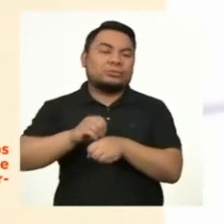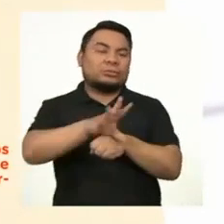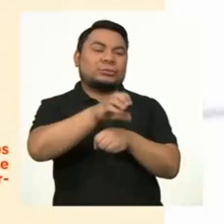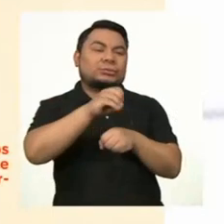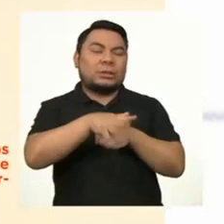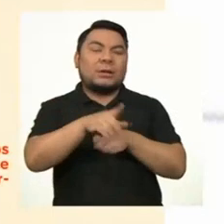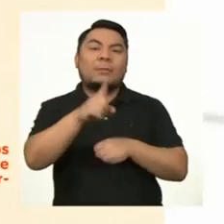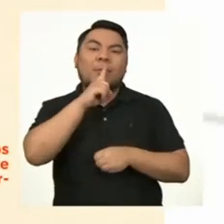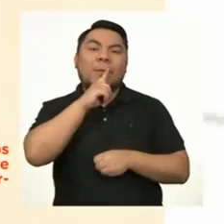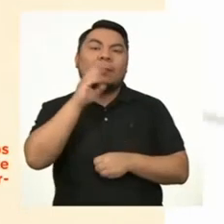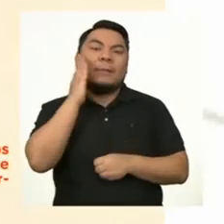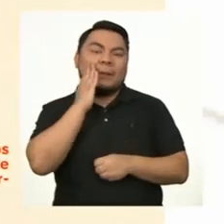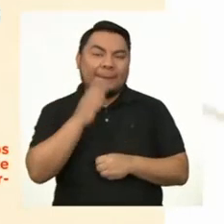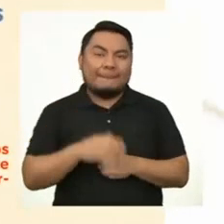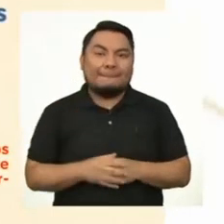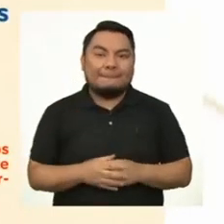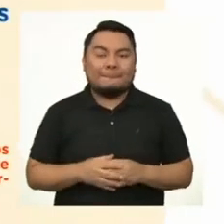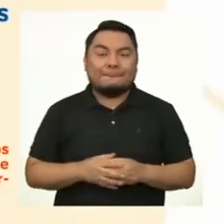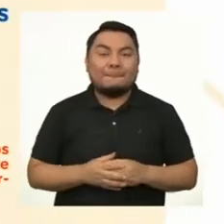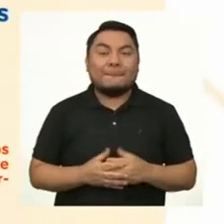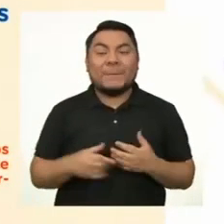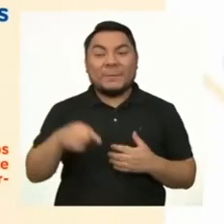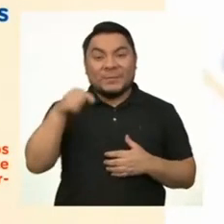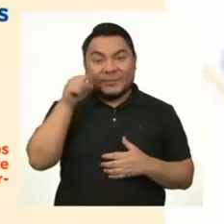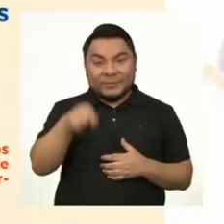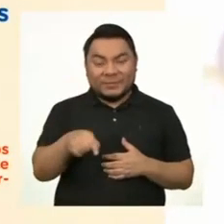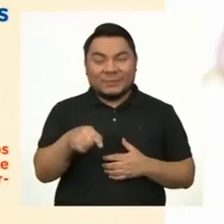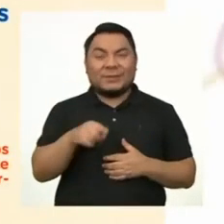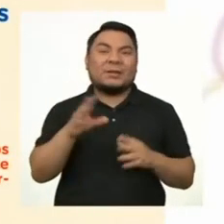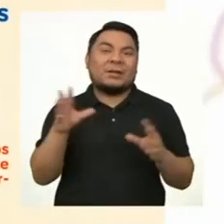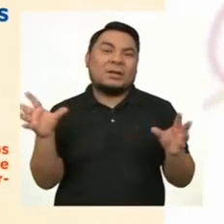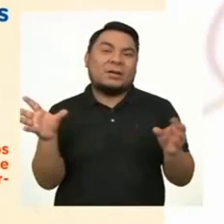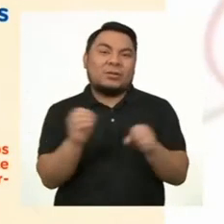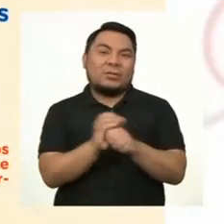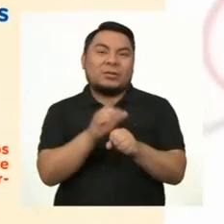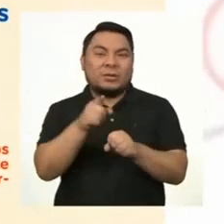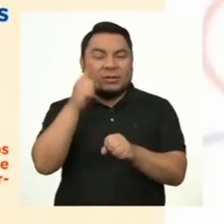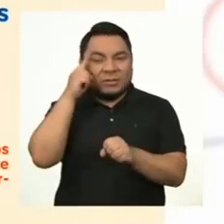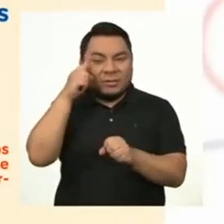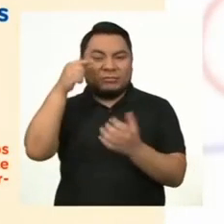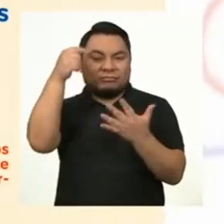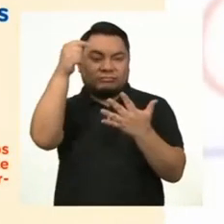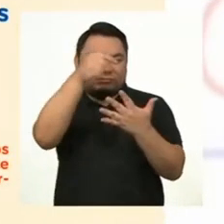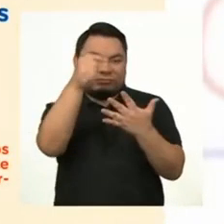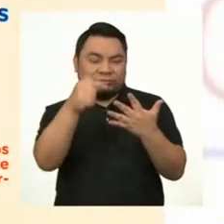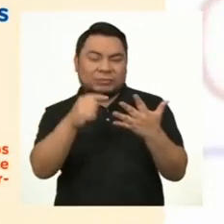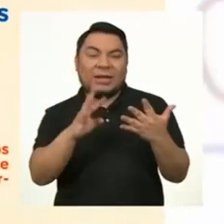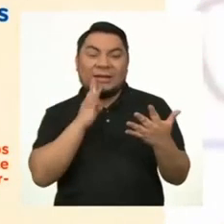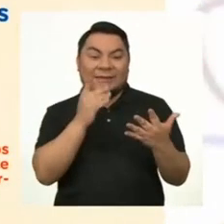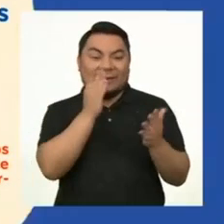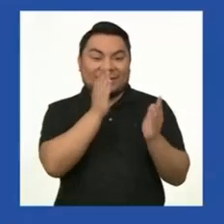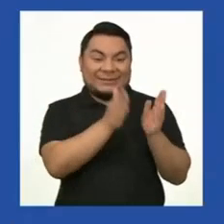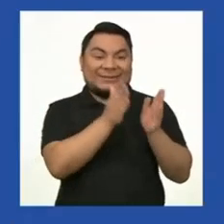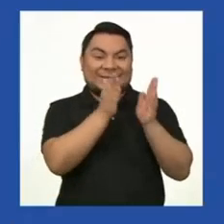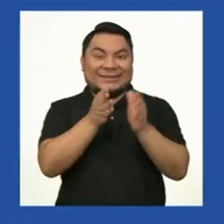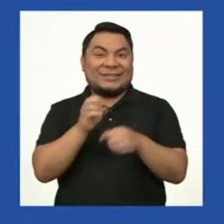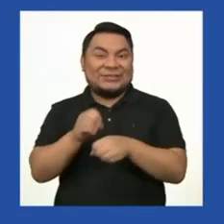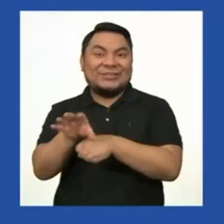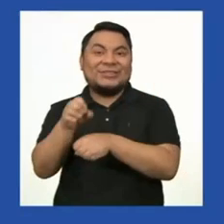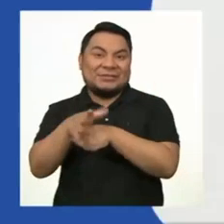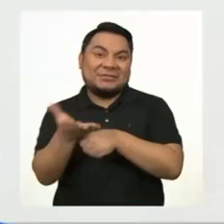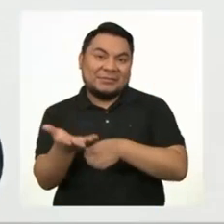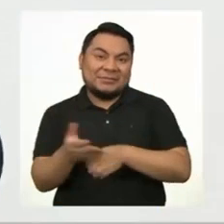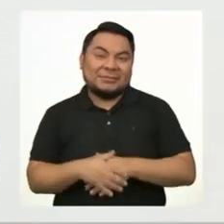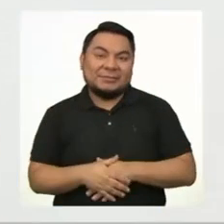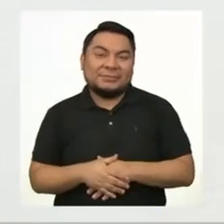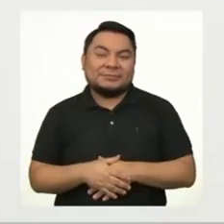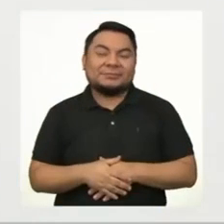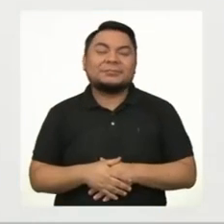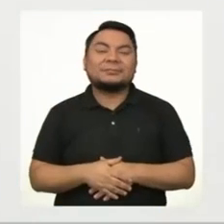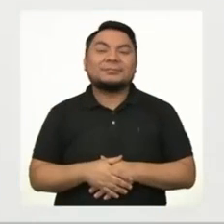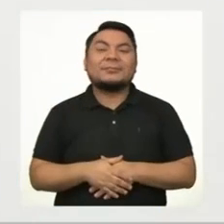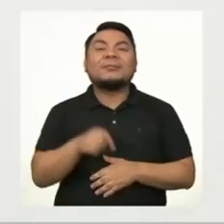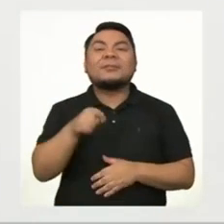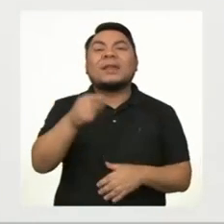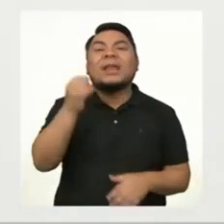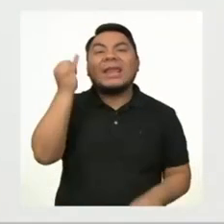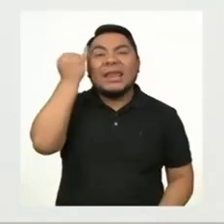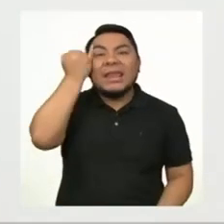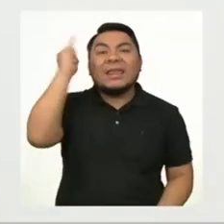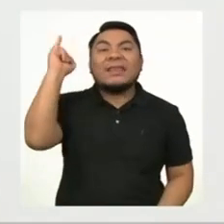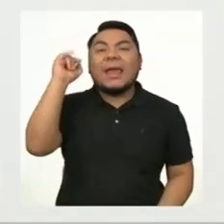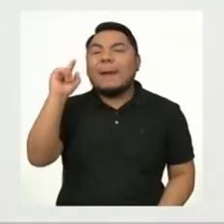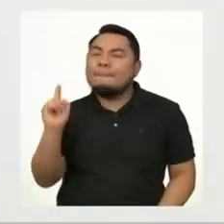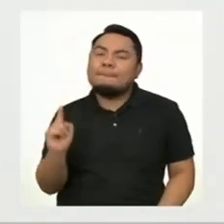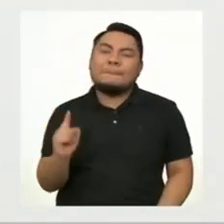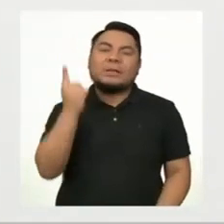para madres y padres. Esta es una generalización que aborda los puntos tratados en cada consejo. ¿Y la idea